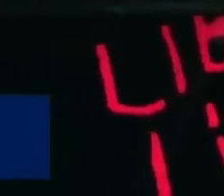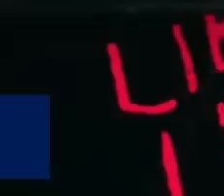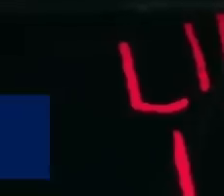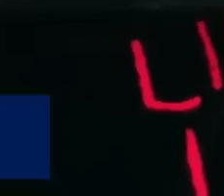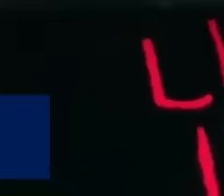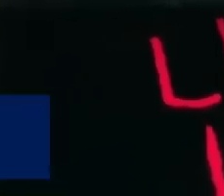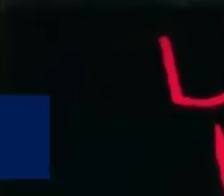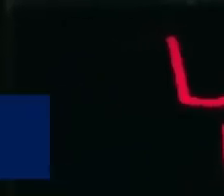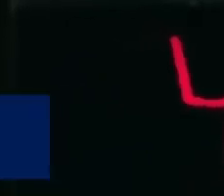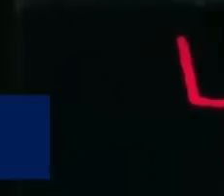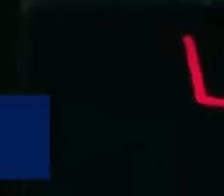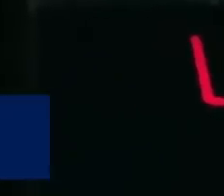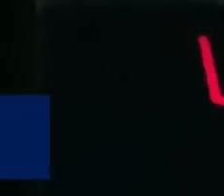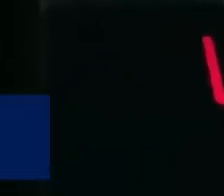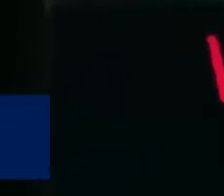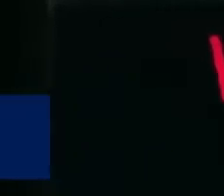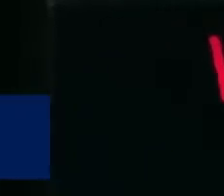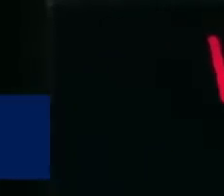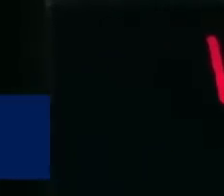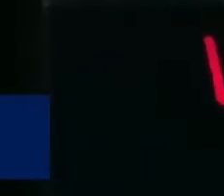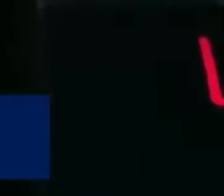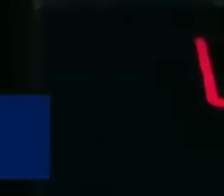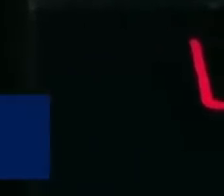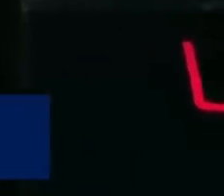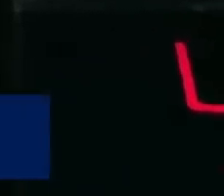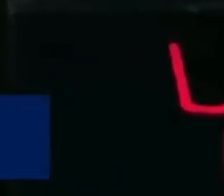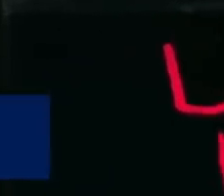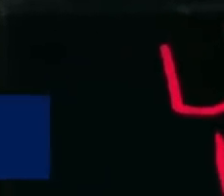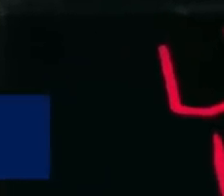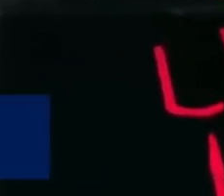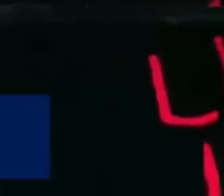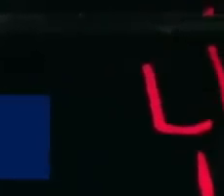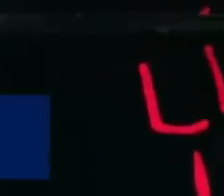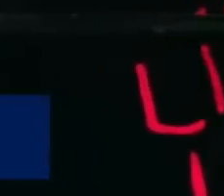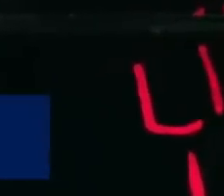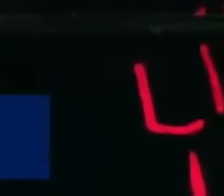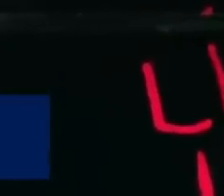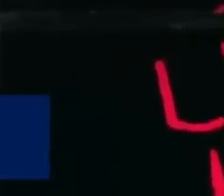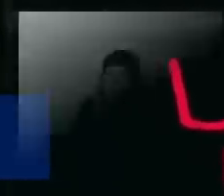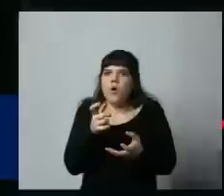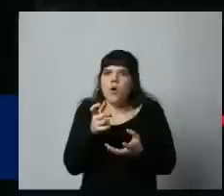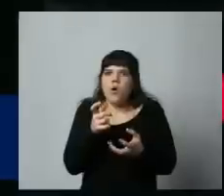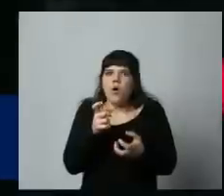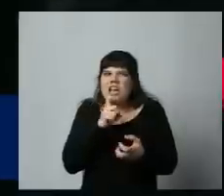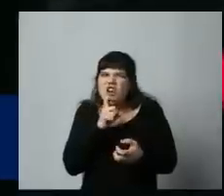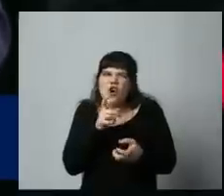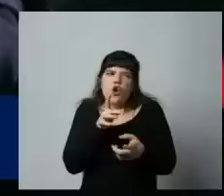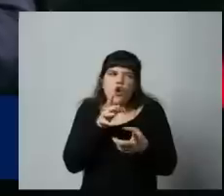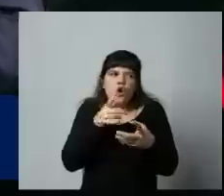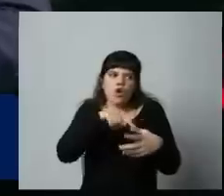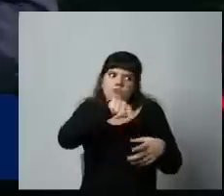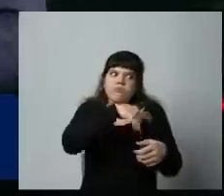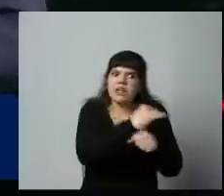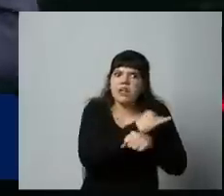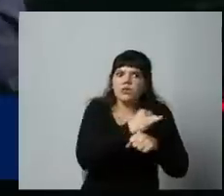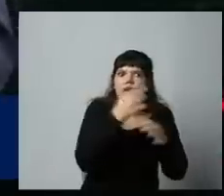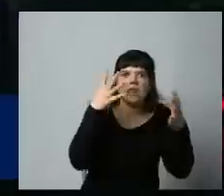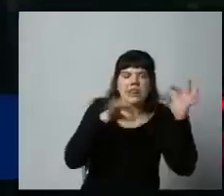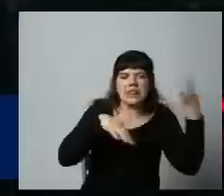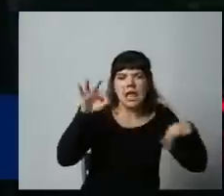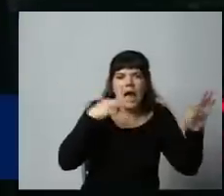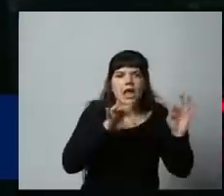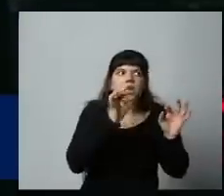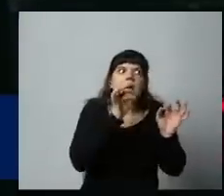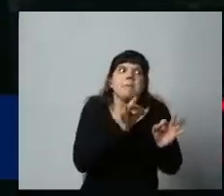poco quiero pensar que no hay una tirria un enojo casi que personal con las instituciones teatrales y en particular con el teatro